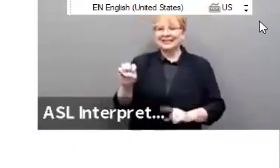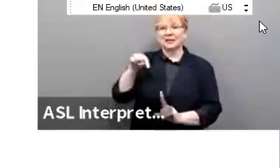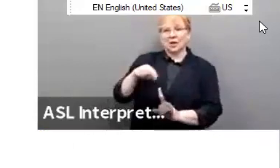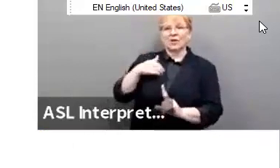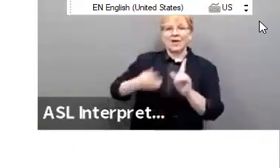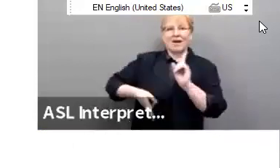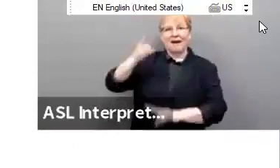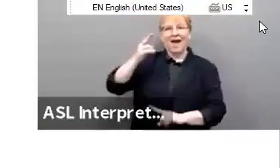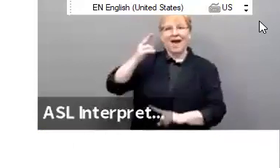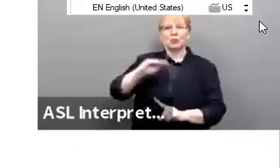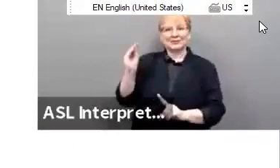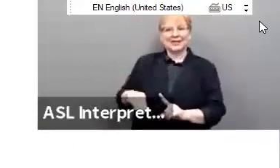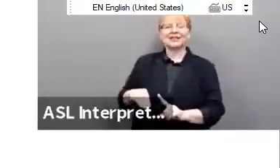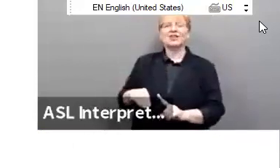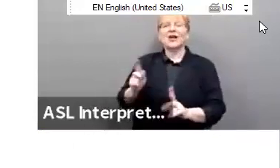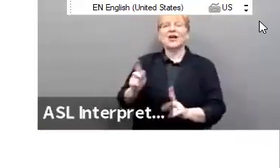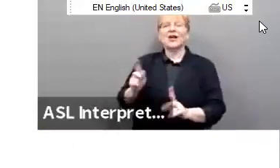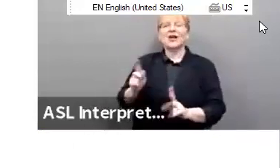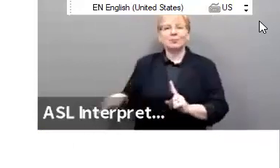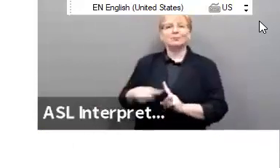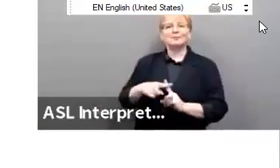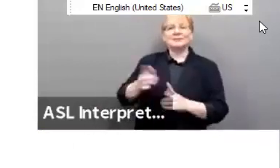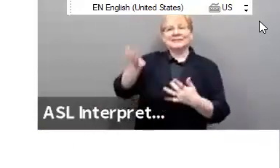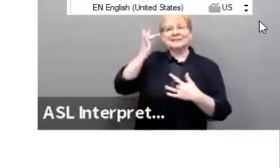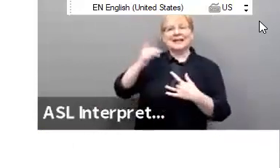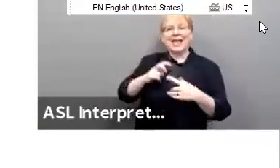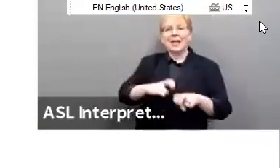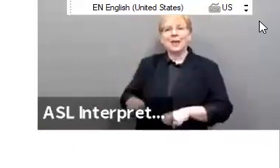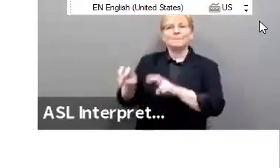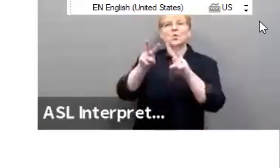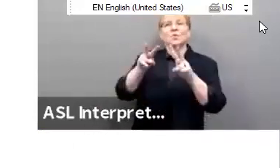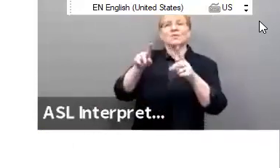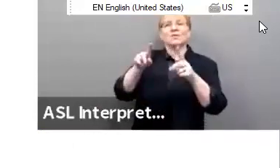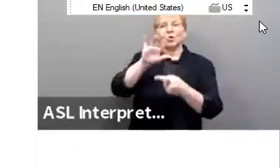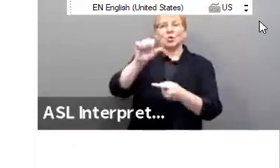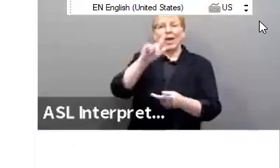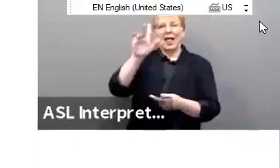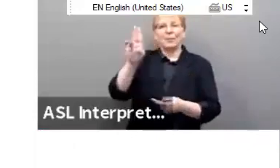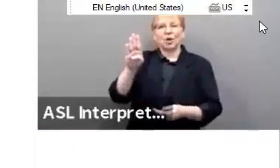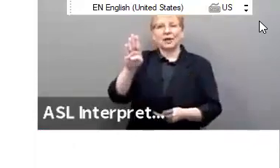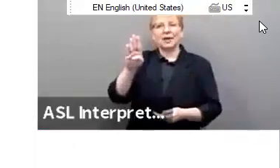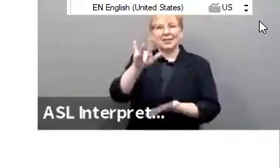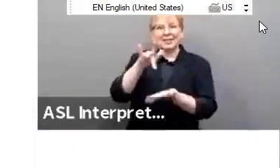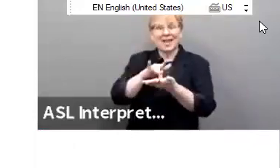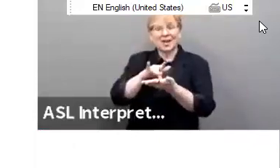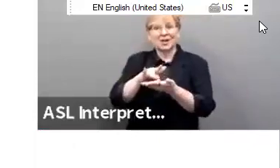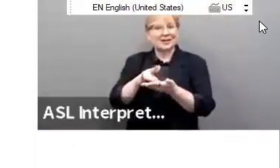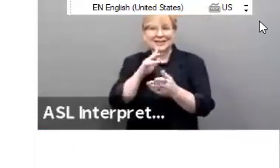mucho porque tenemos, de acuerdo con el modelo de Los Álamos, tenemos 1000 casos.